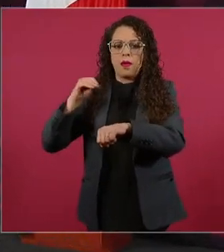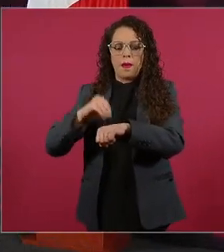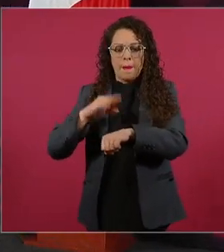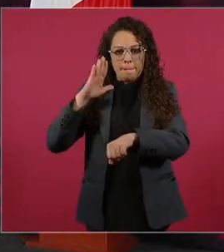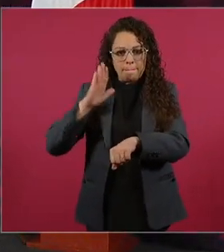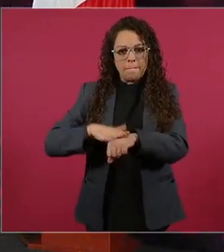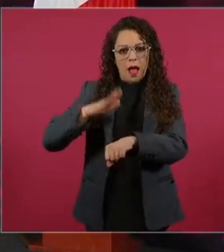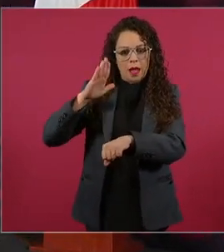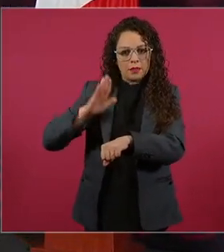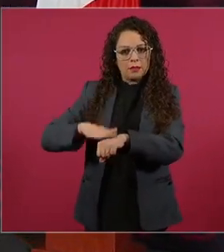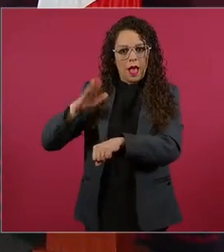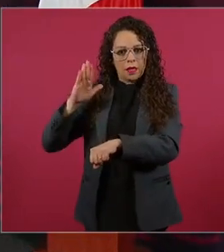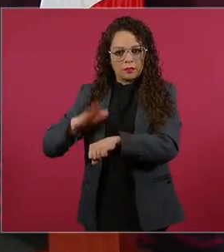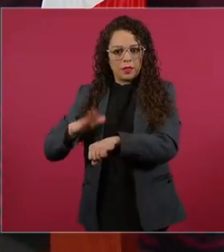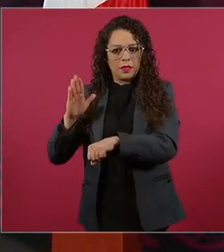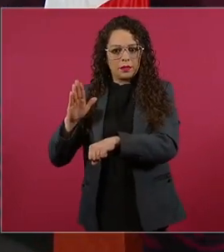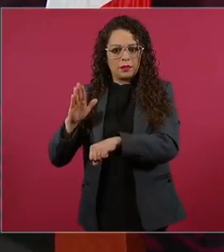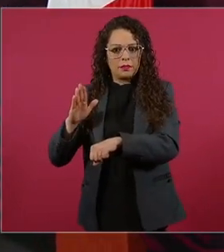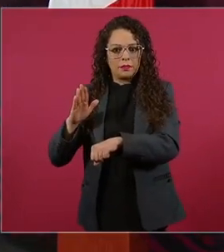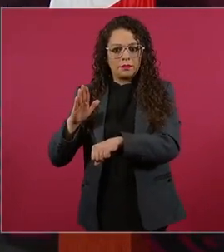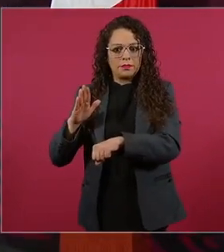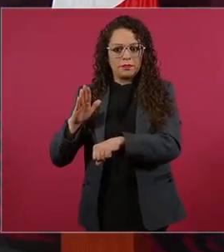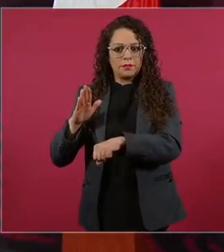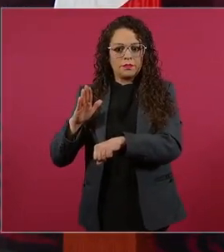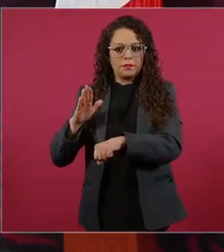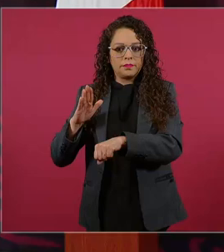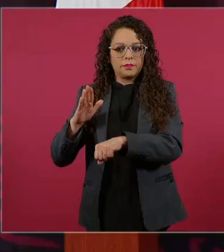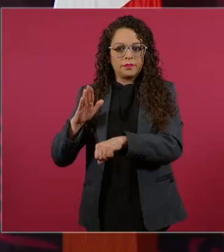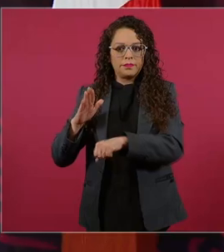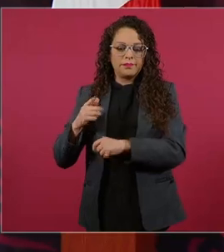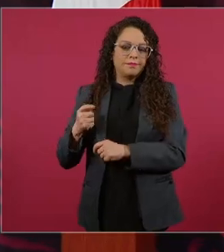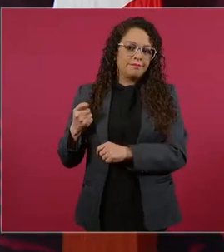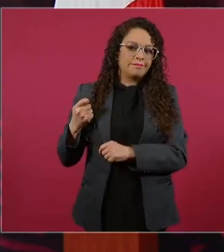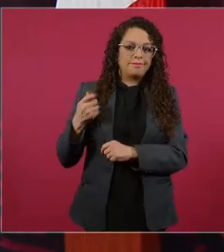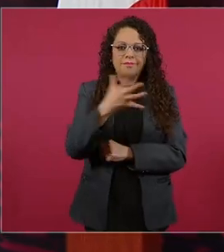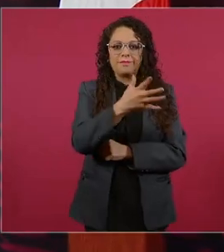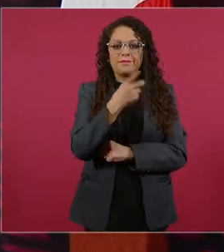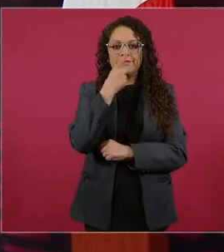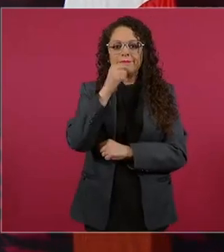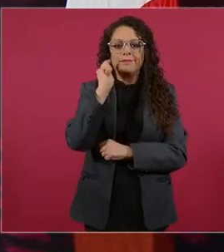como se le conoce, se está alumbrando